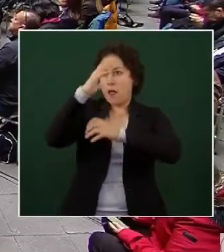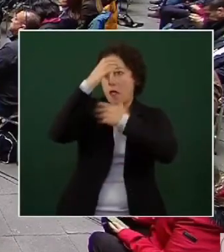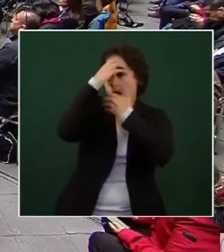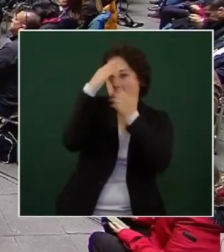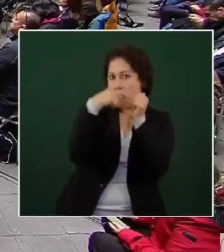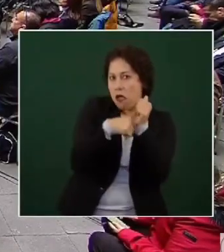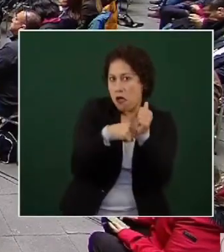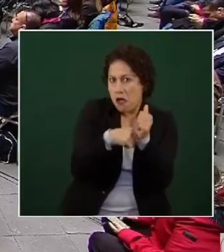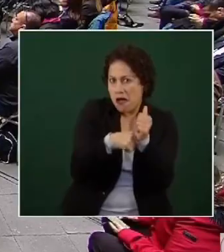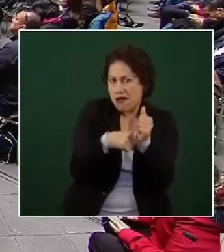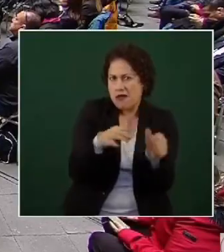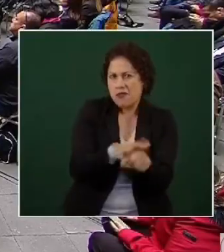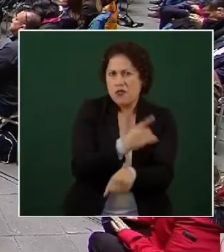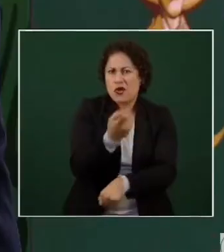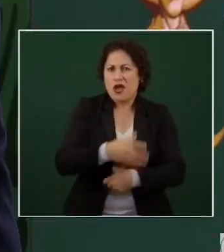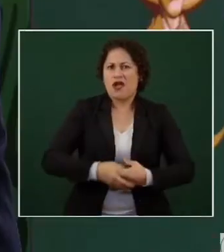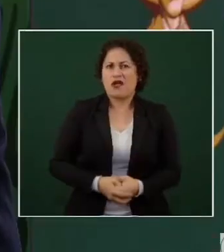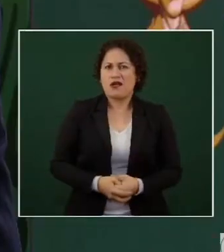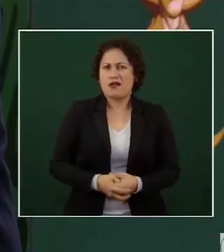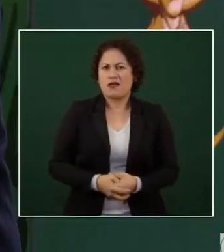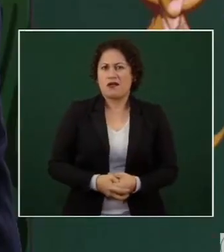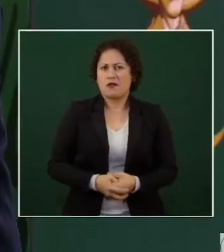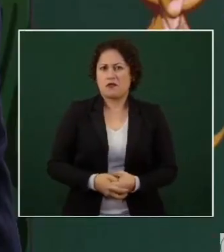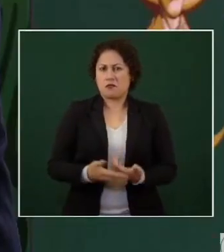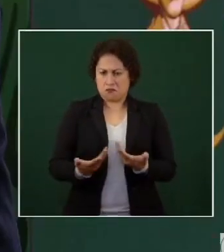¿Por qué no dar la cara?